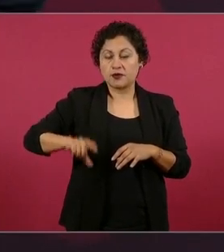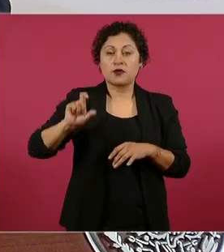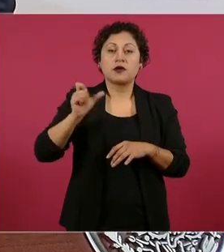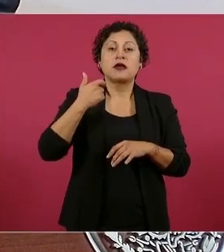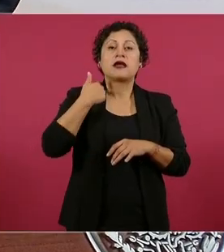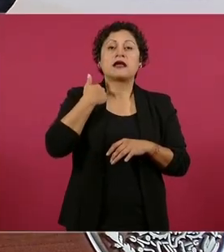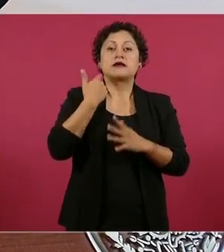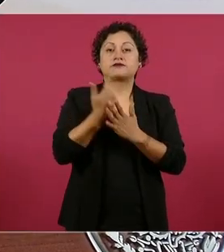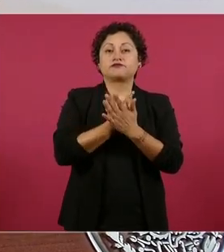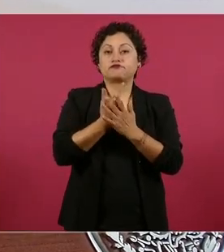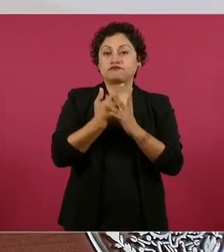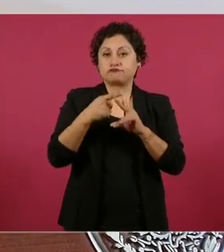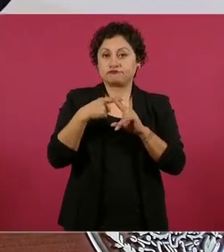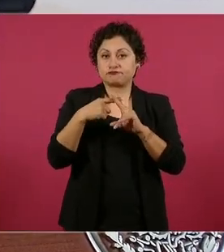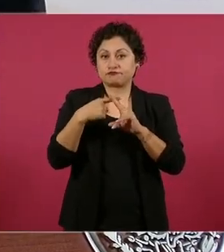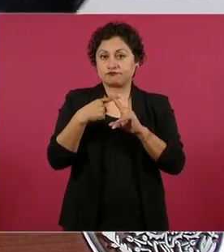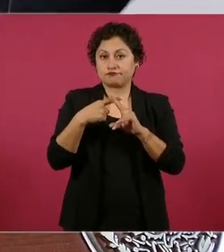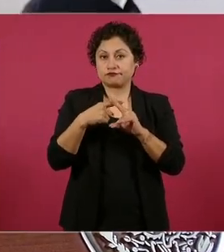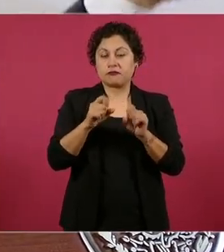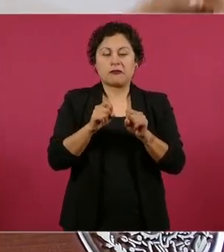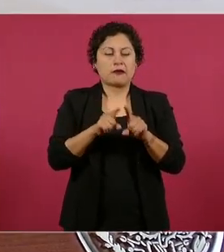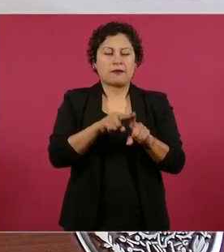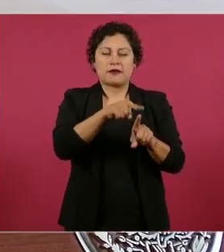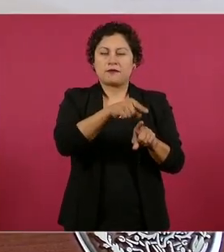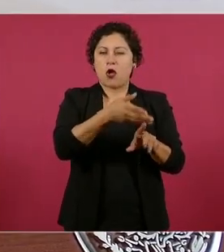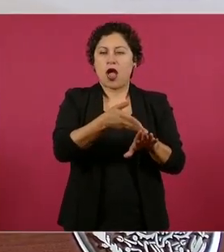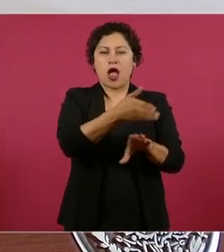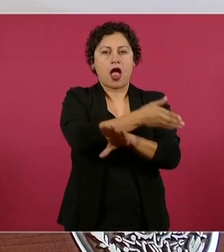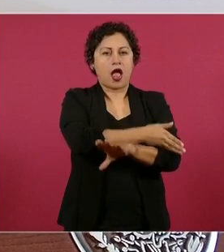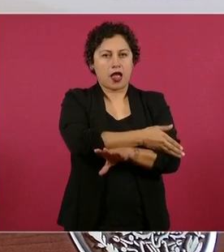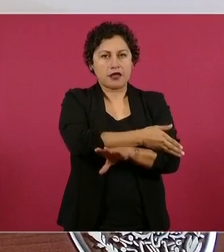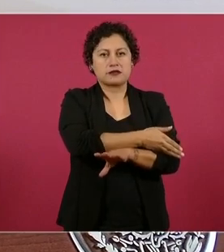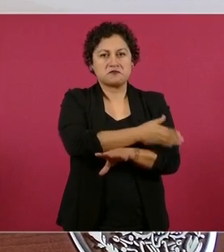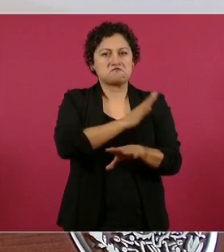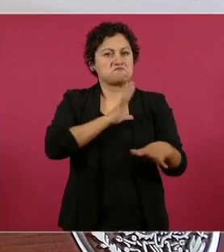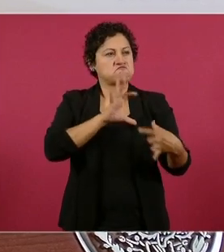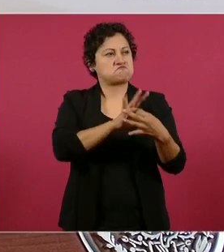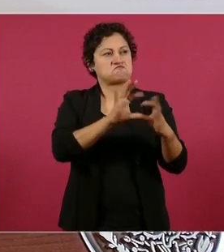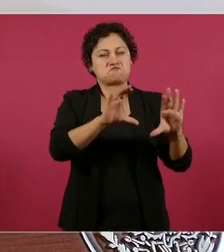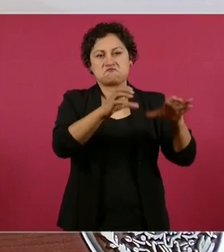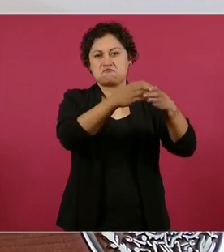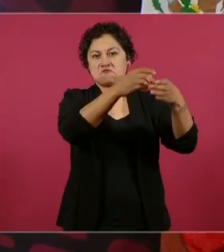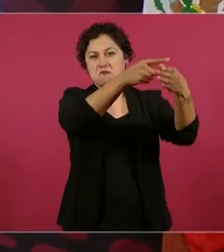anterior de los que ahora son opositores a nosotros.